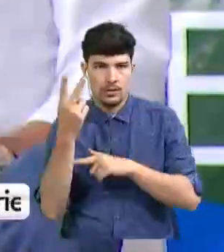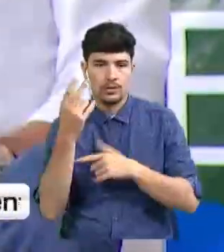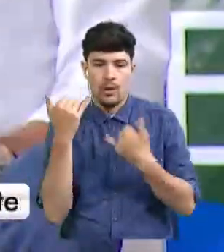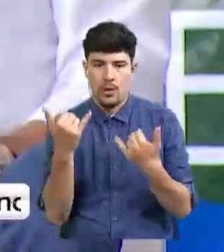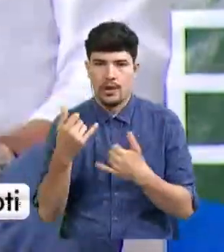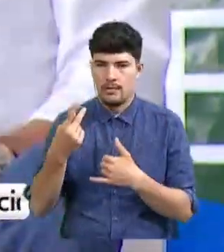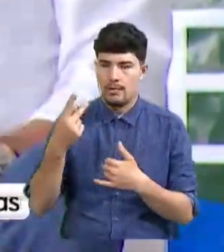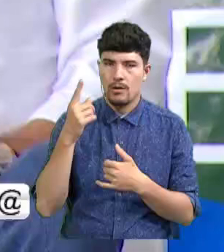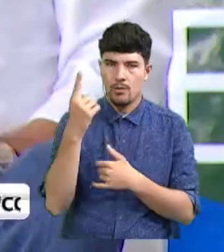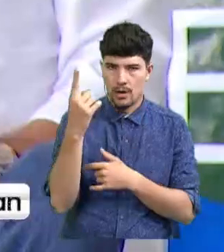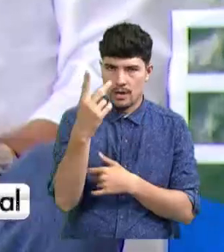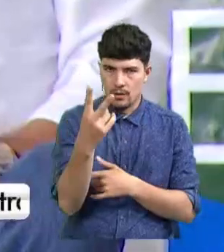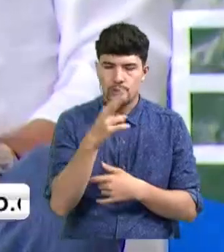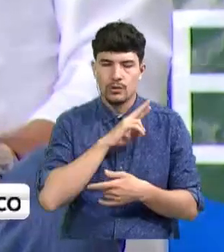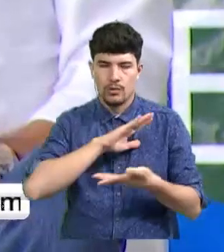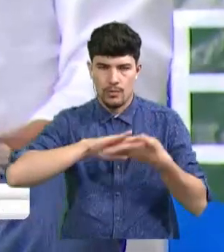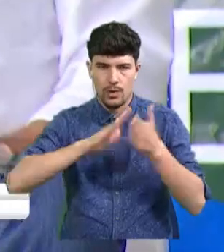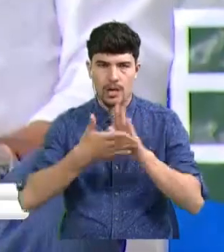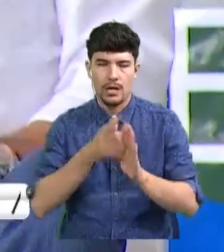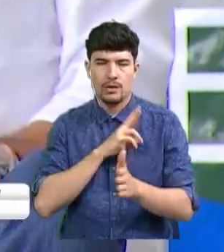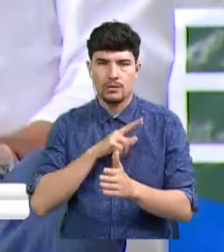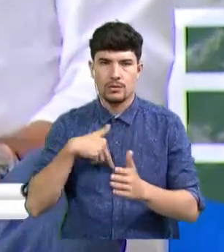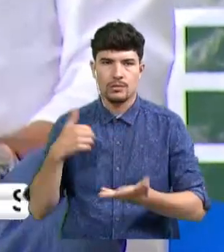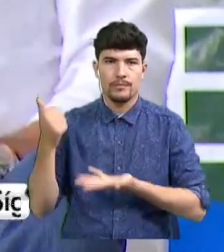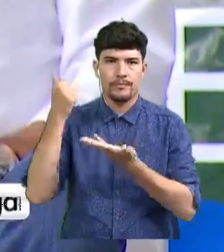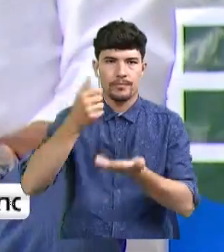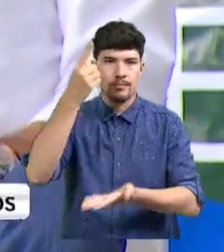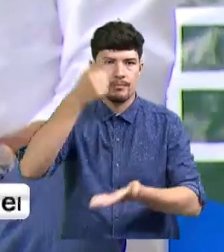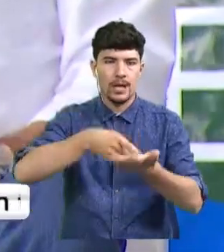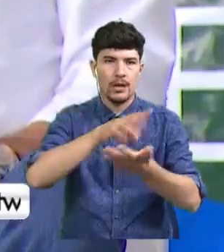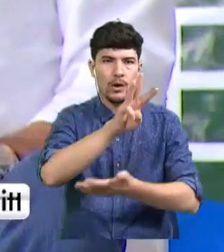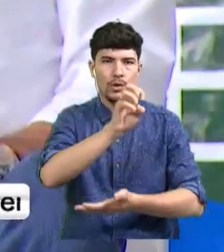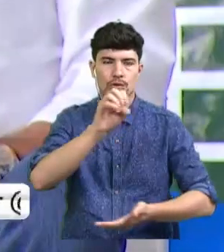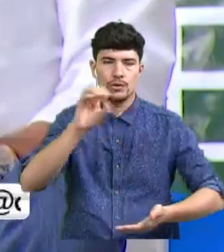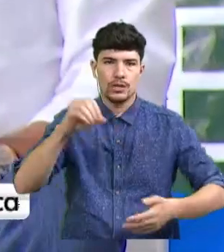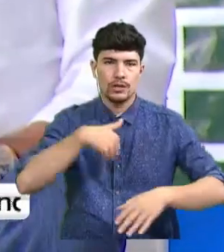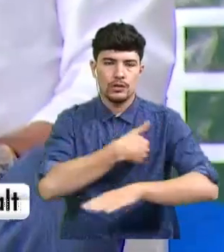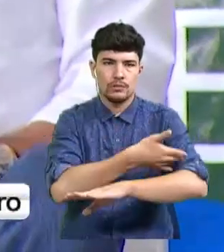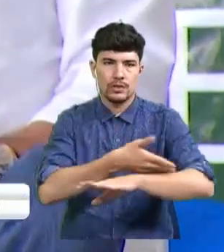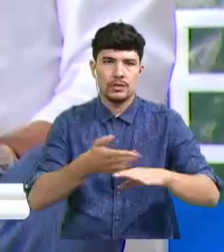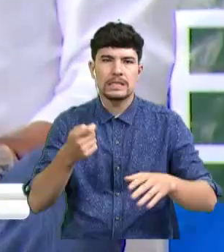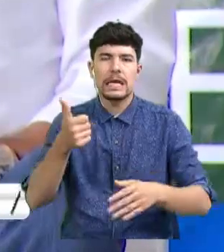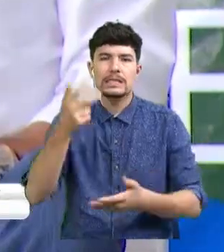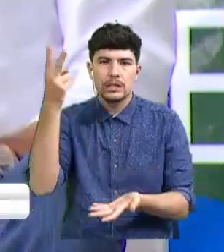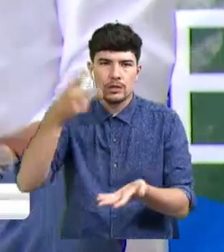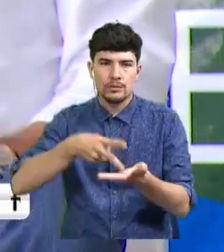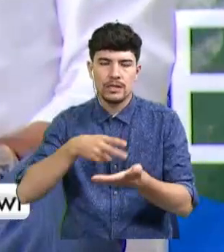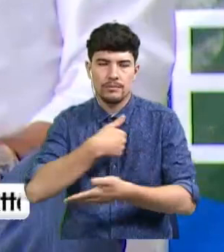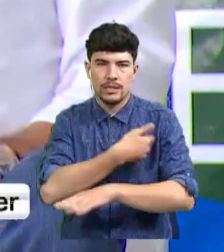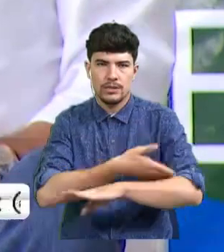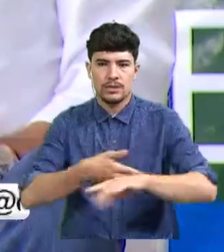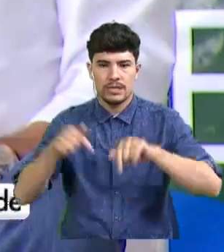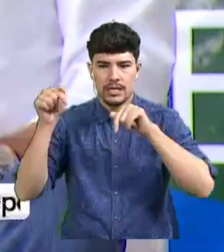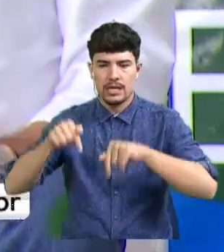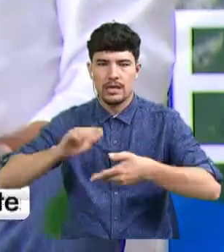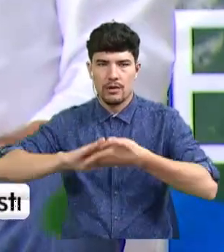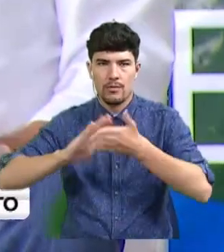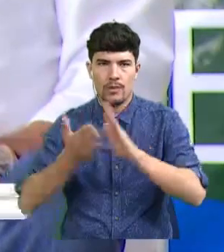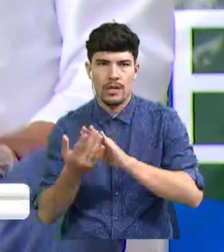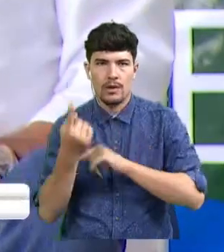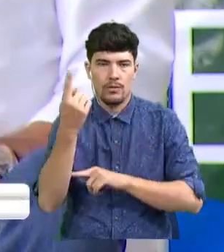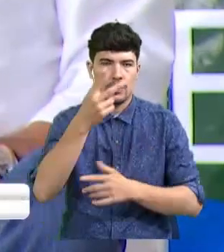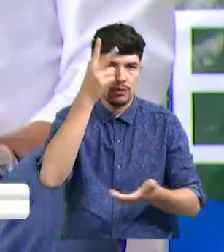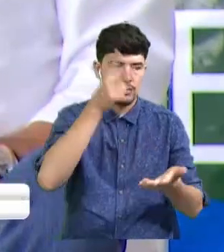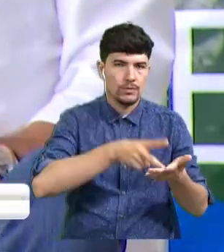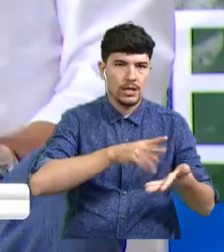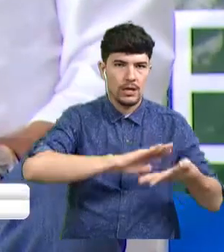invirtiendo más de 1.800 millones de pesos, cercano a los 2.000 millones de pesos en esta Comuna 1, 2.000